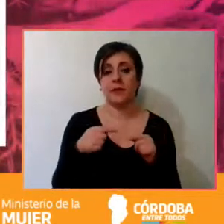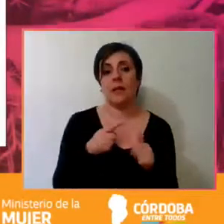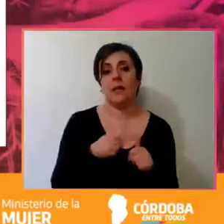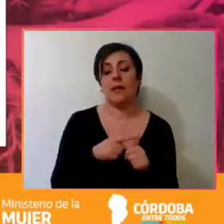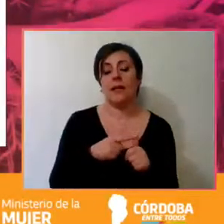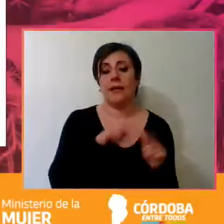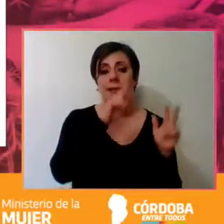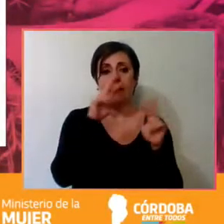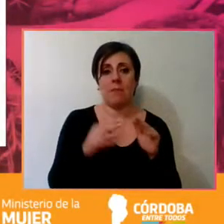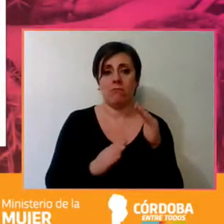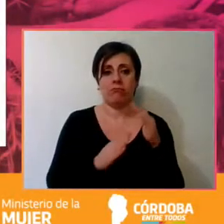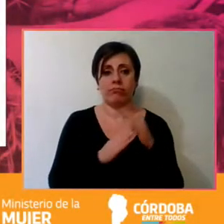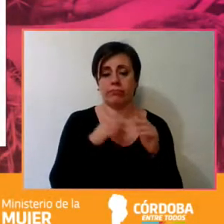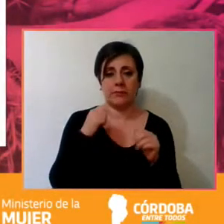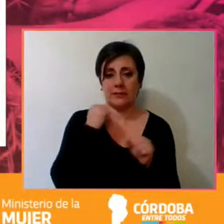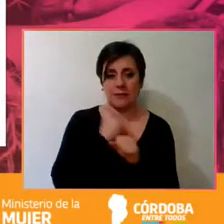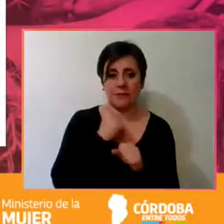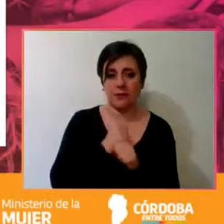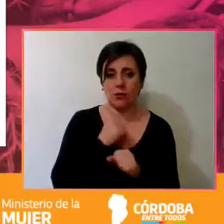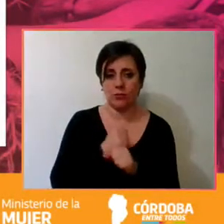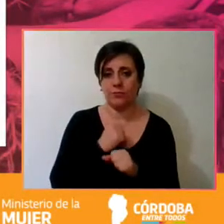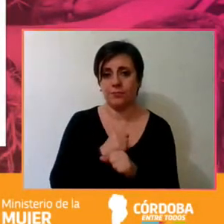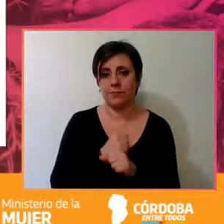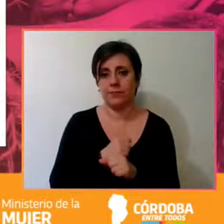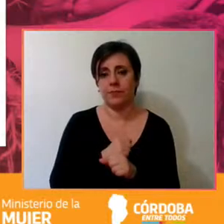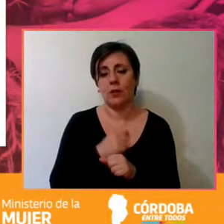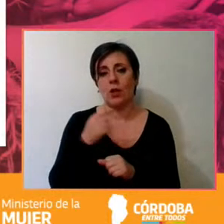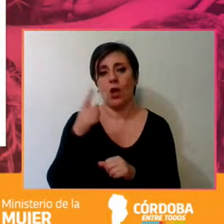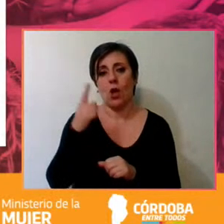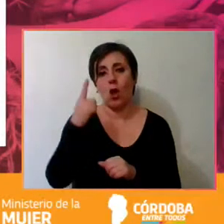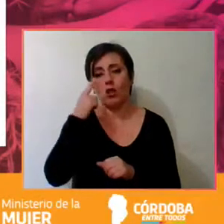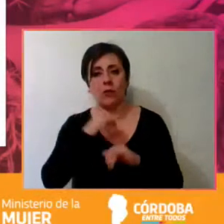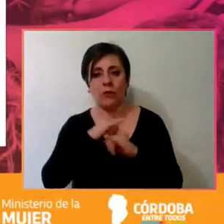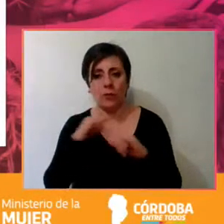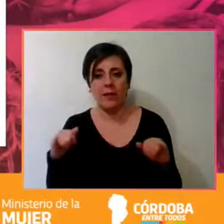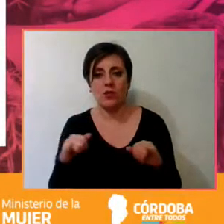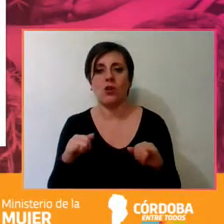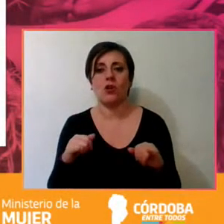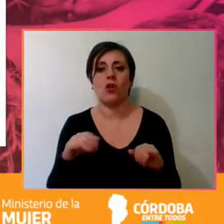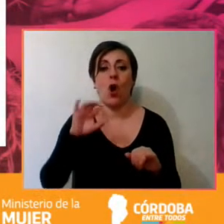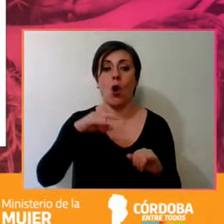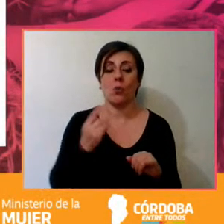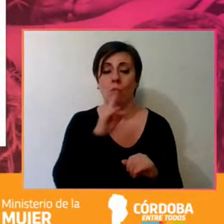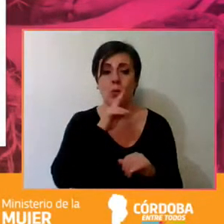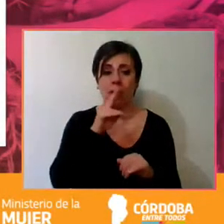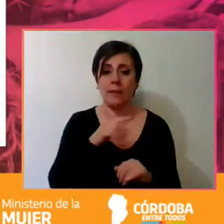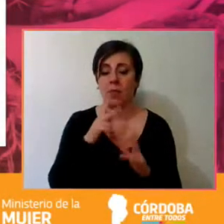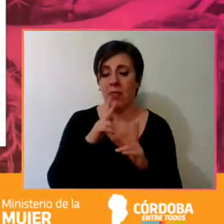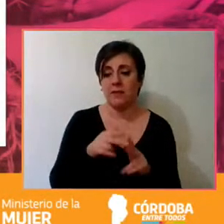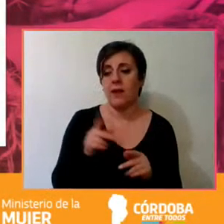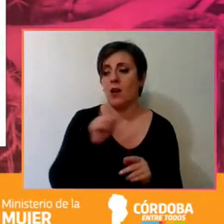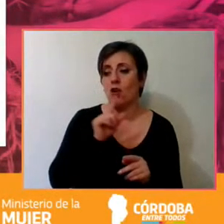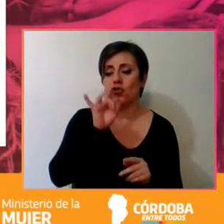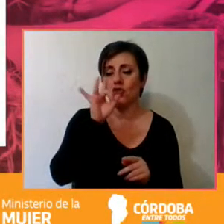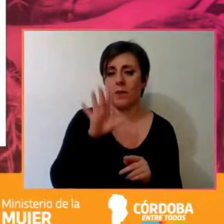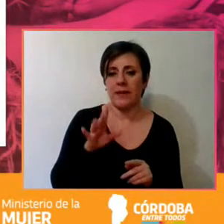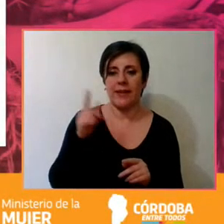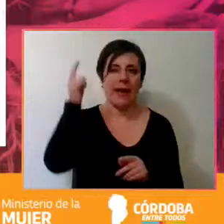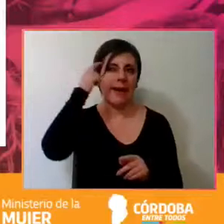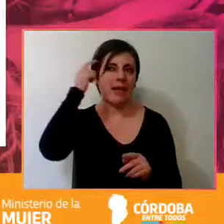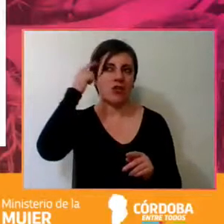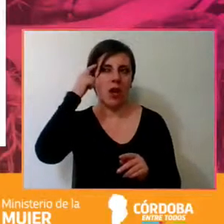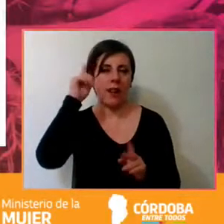trabajo, seguimos con conocimiento e información en el caso de ONU Mujeres, porque necesitamos un cambio, como les decía hace un momento, no solo racional,